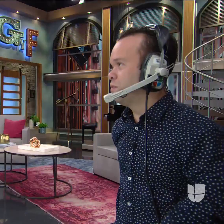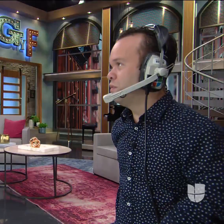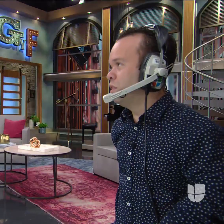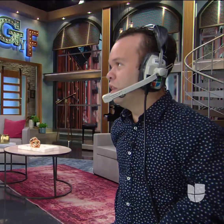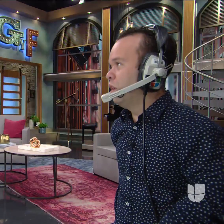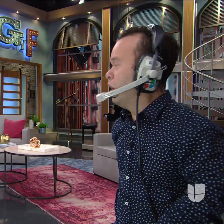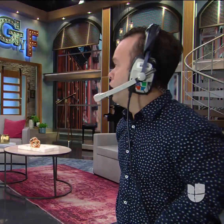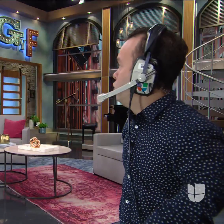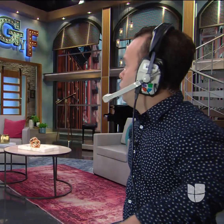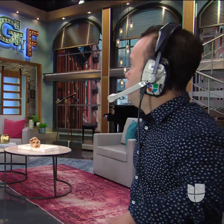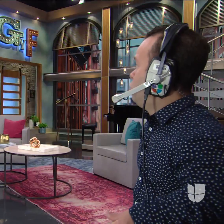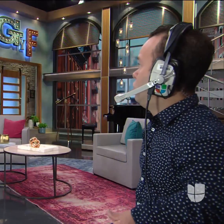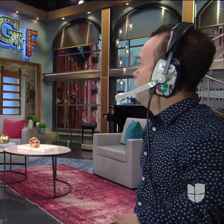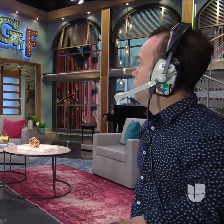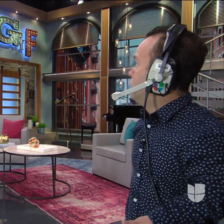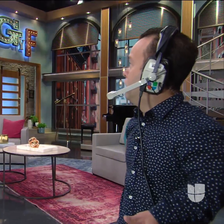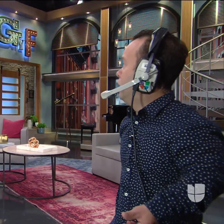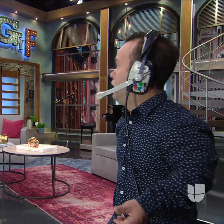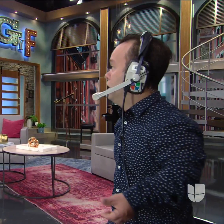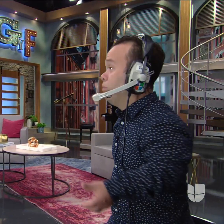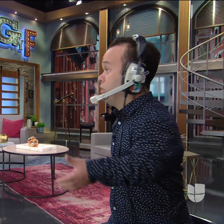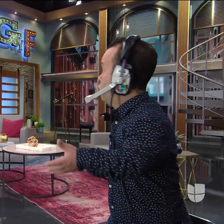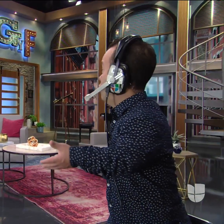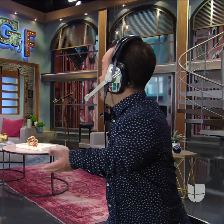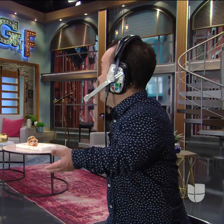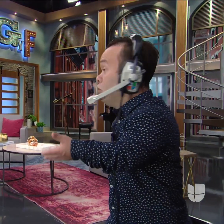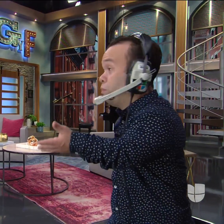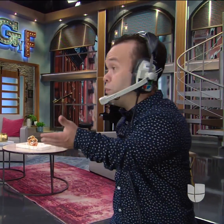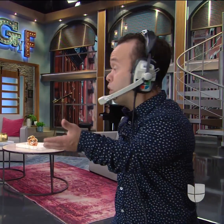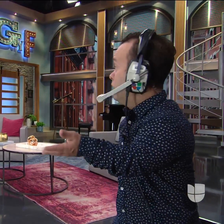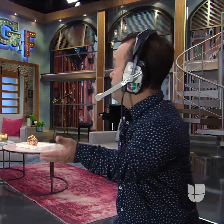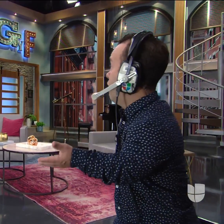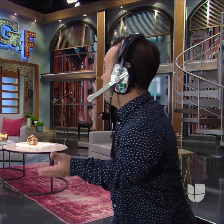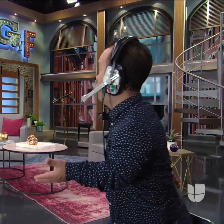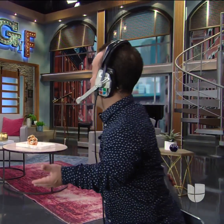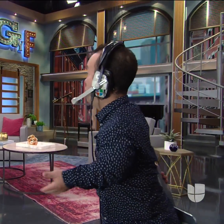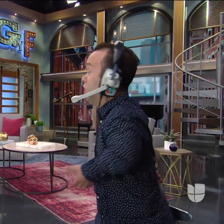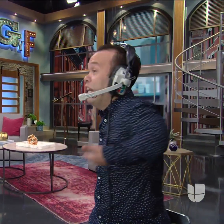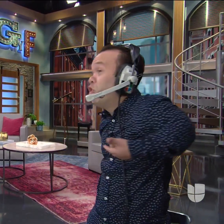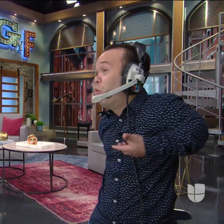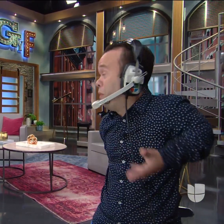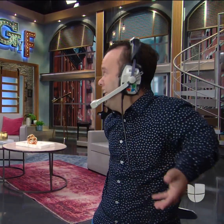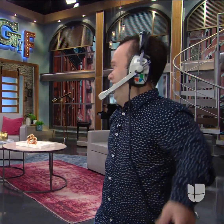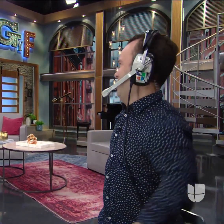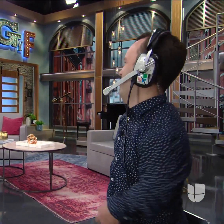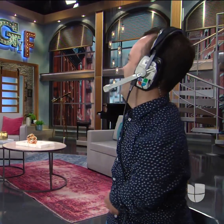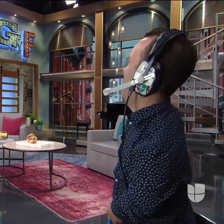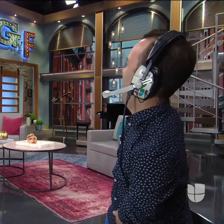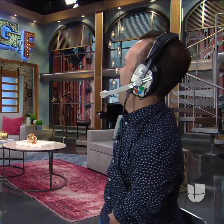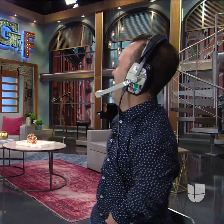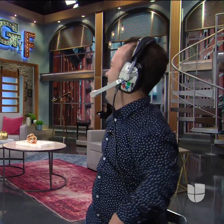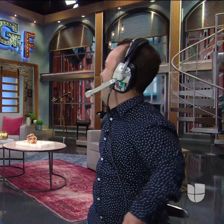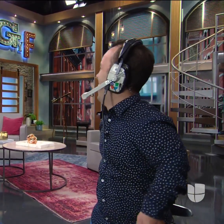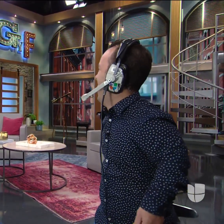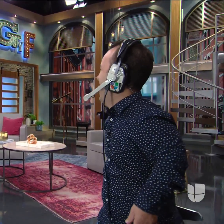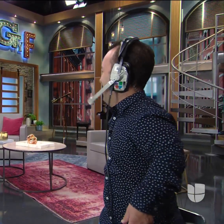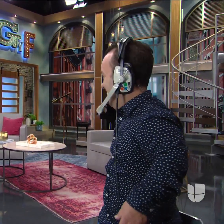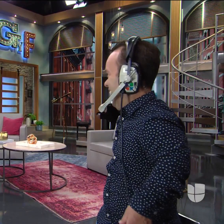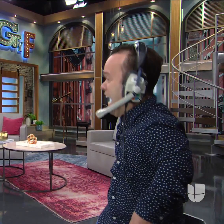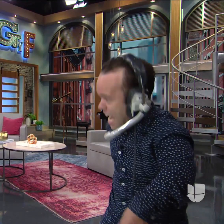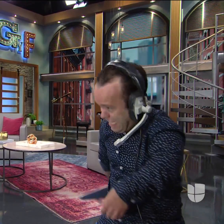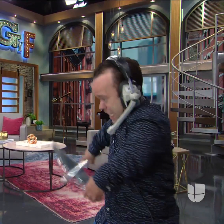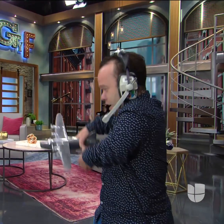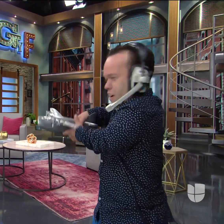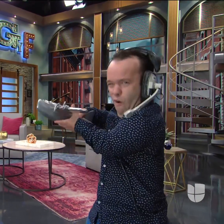rato en este proceso. Gracias, Elizabeth. Sí, yo no sé por qué siguen hablando del avión, si ya yo lo compré. ¿Ya lo compraste?